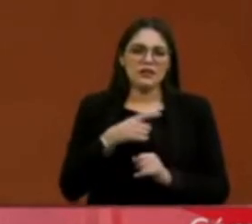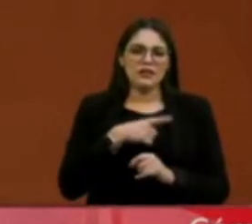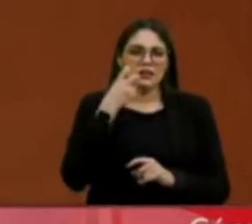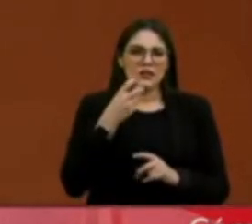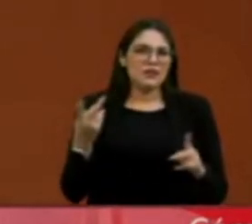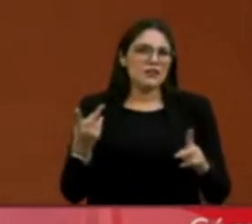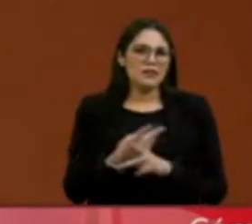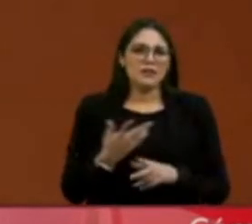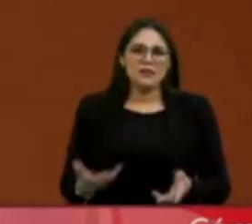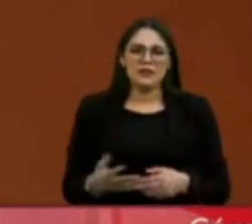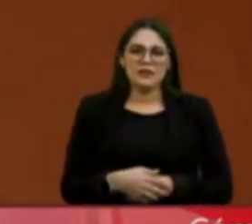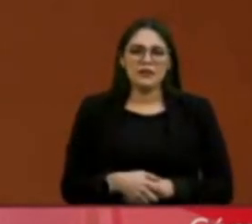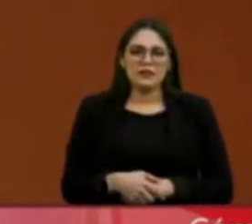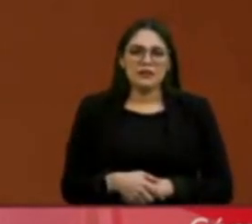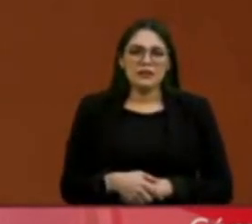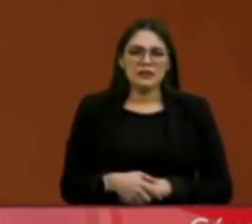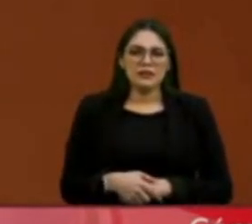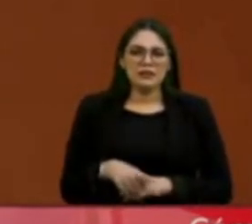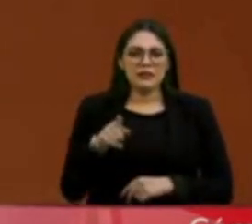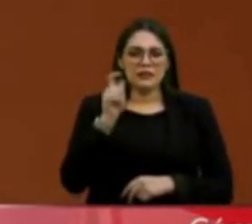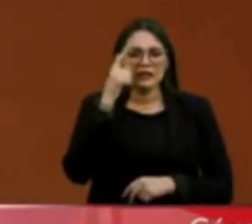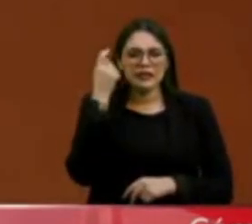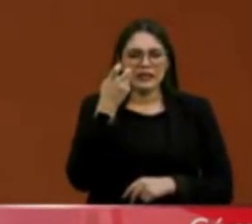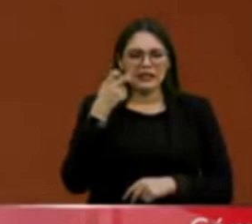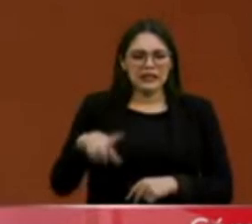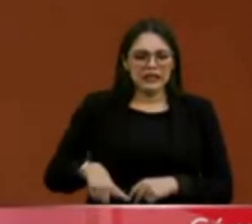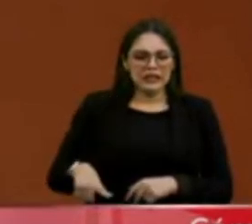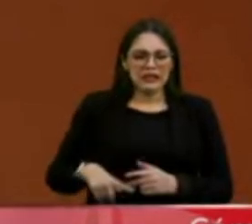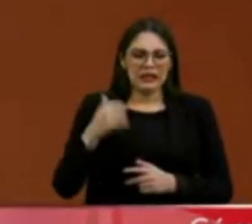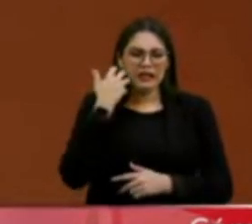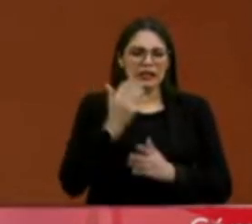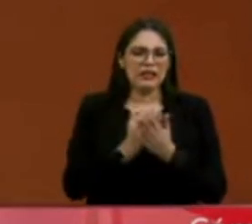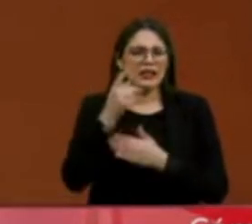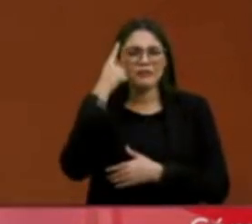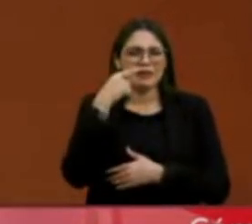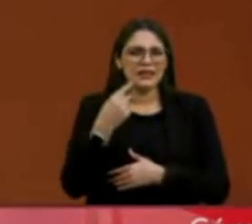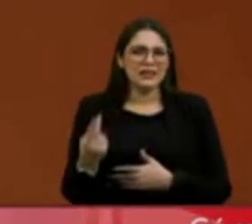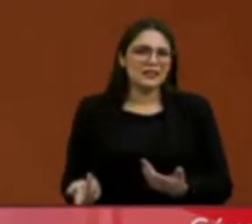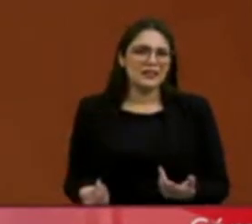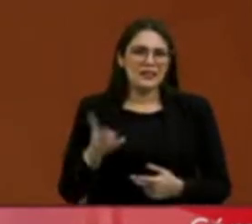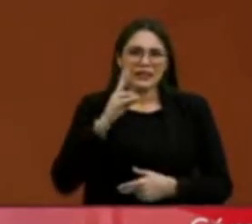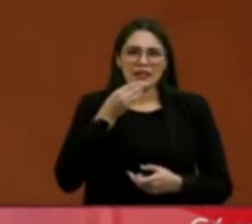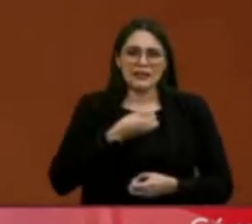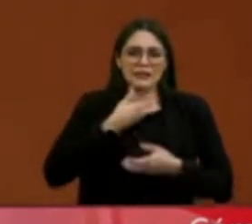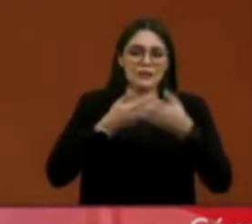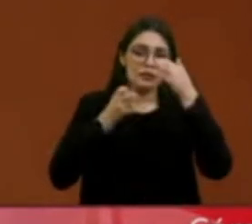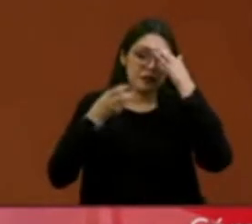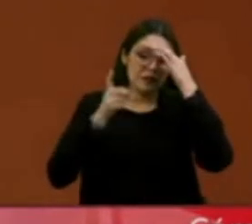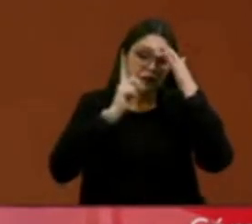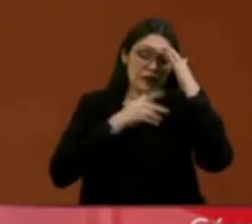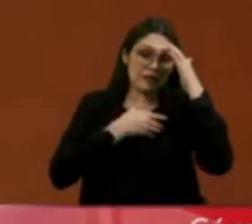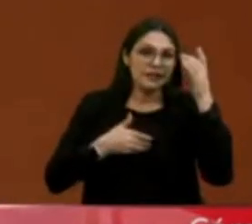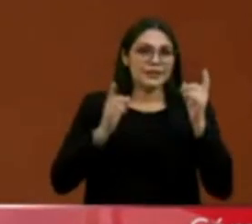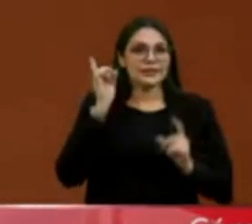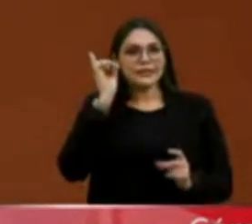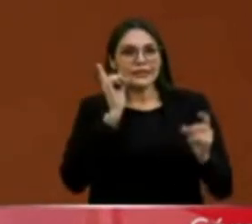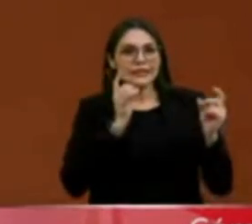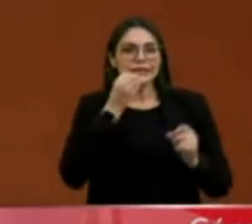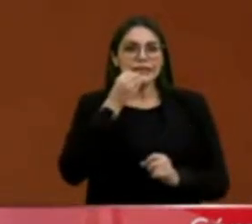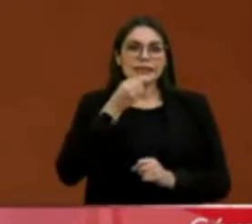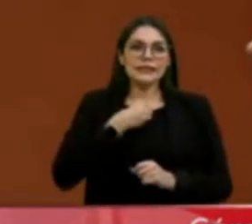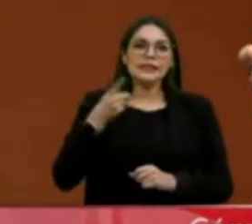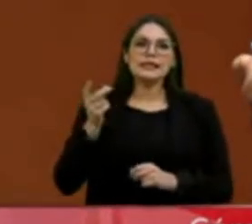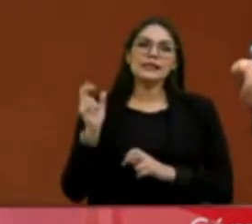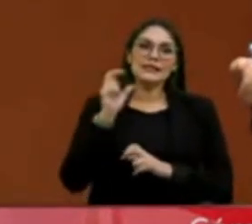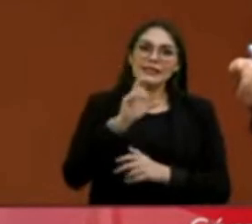¿Qué necesidad de iniciar un sexenio así? Vean las declaraciones de la presidenta donde se ve dudosa queriendo convencer a los